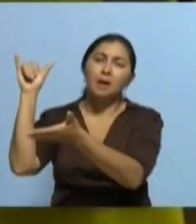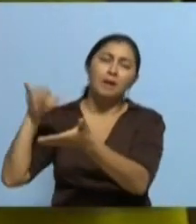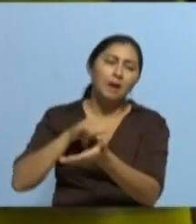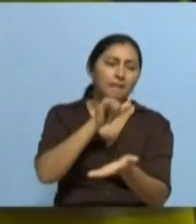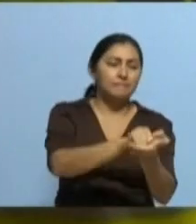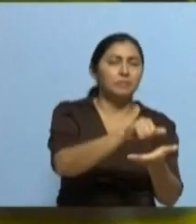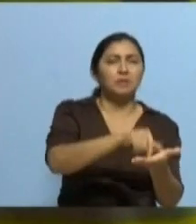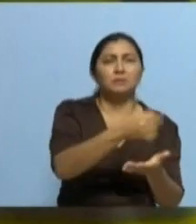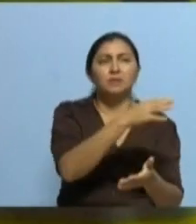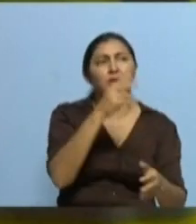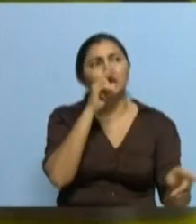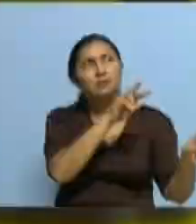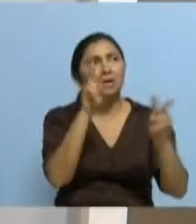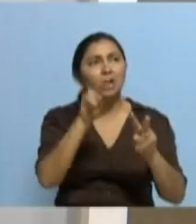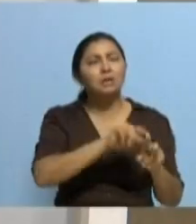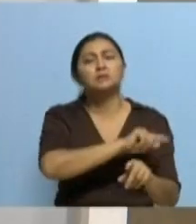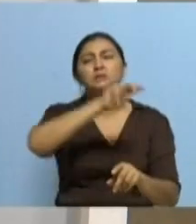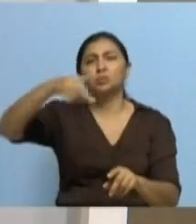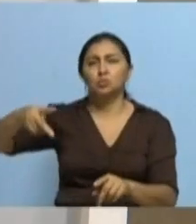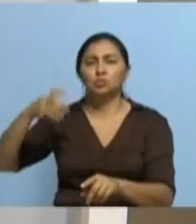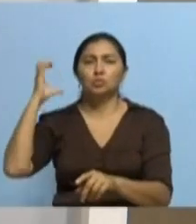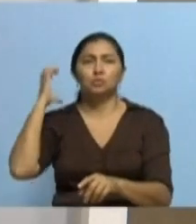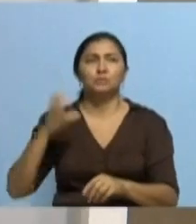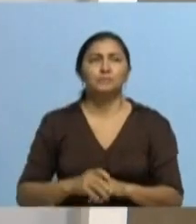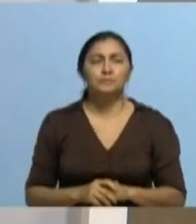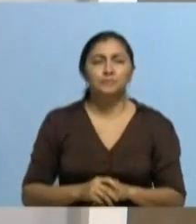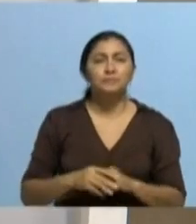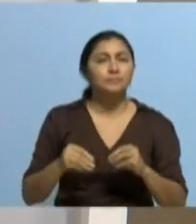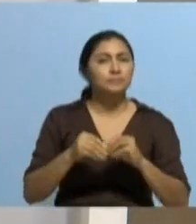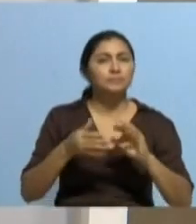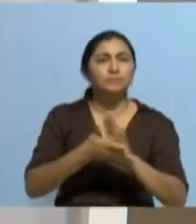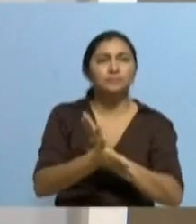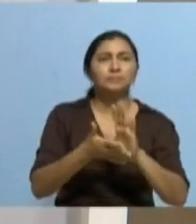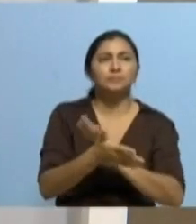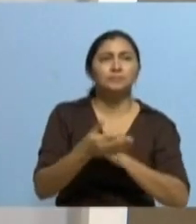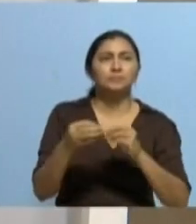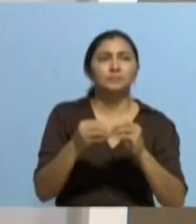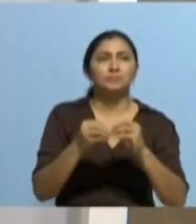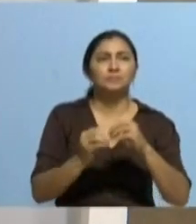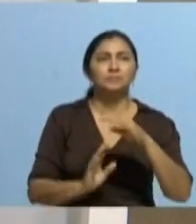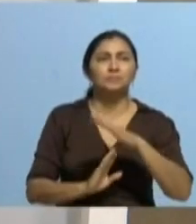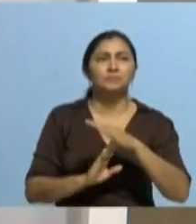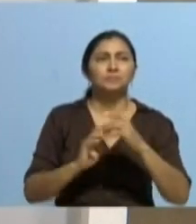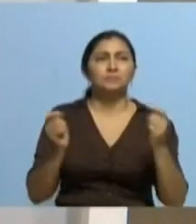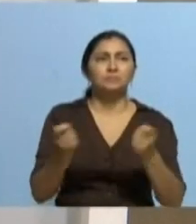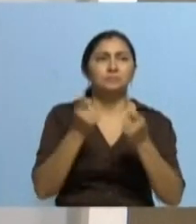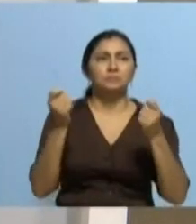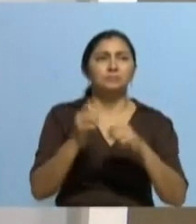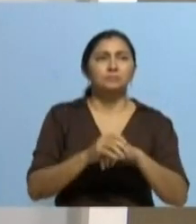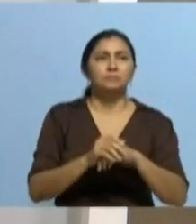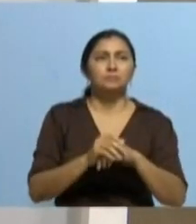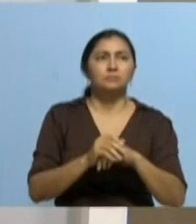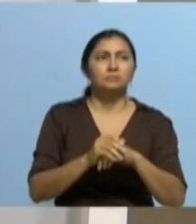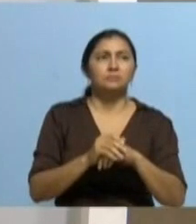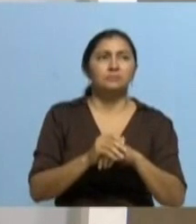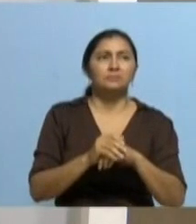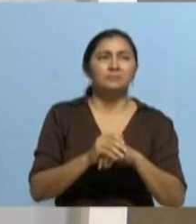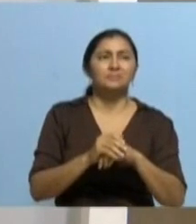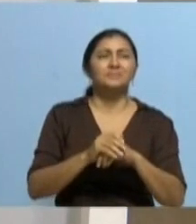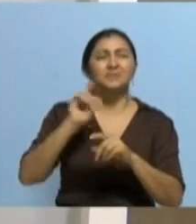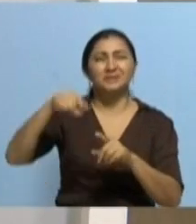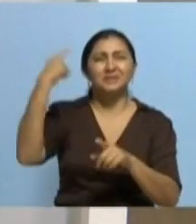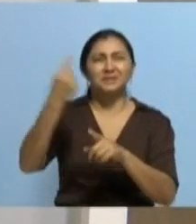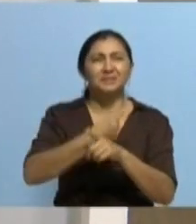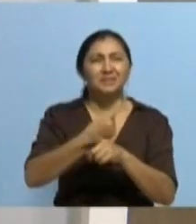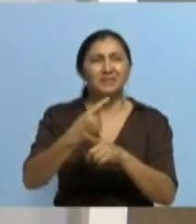del departamento del Atlántico. Con esta información hacemos una nueva pausa. Nos vemos la próxima semana, Yulé. La